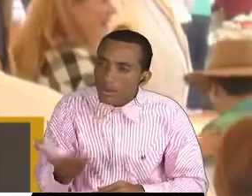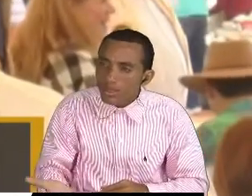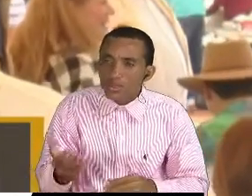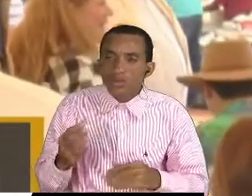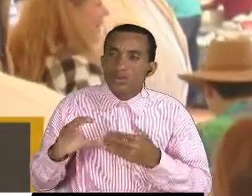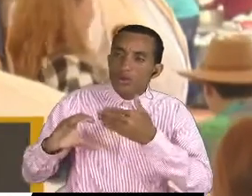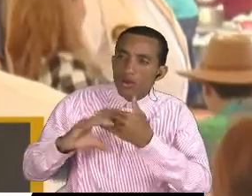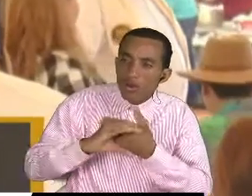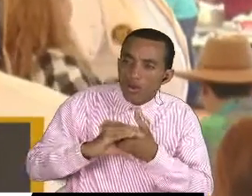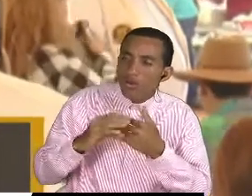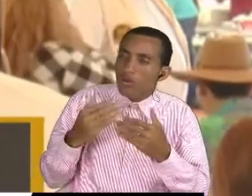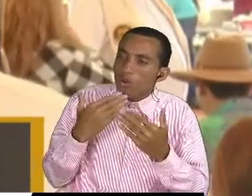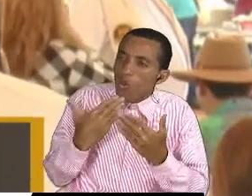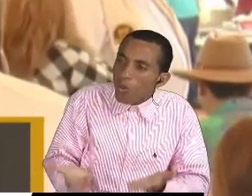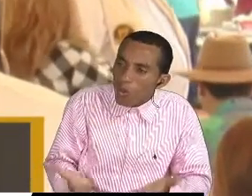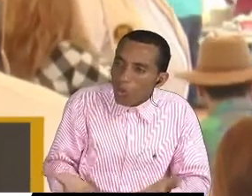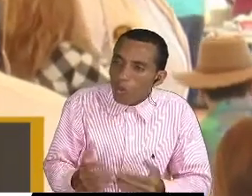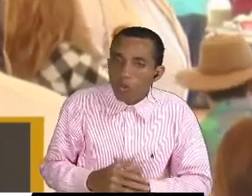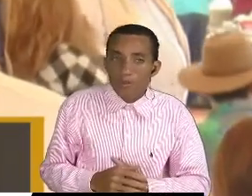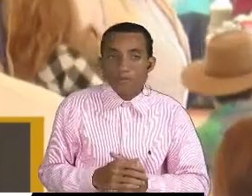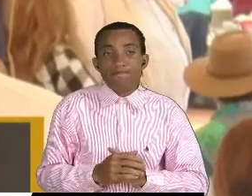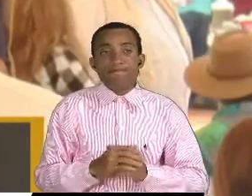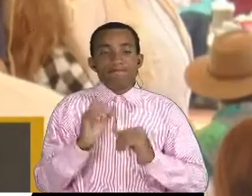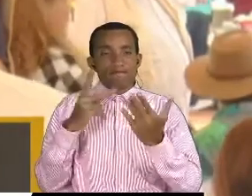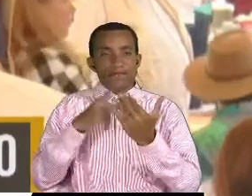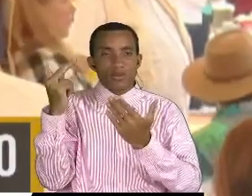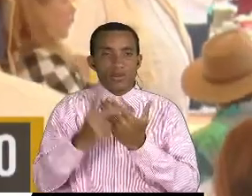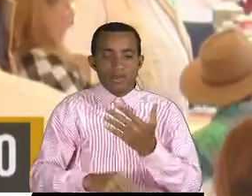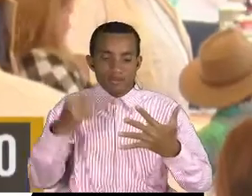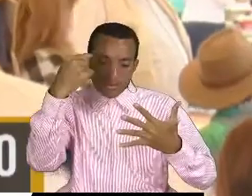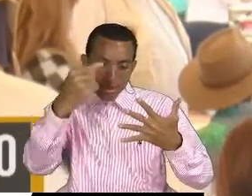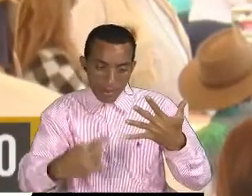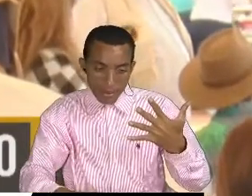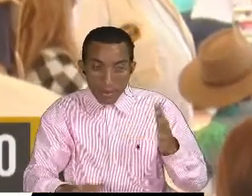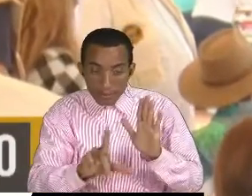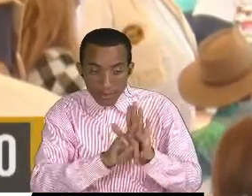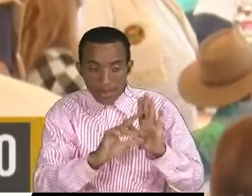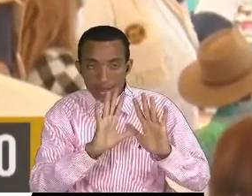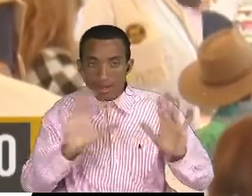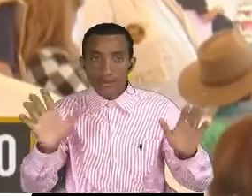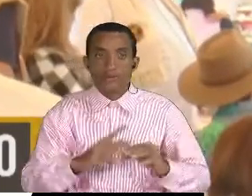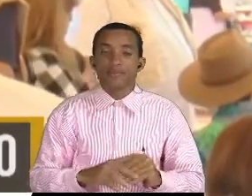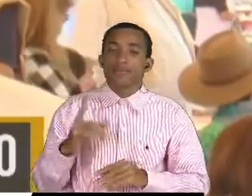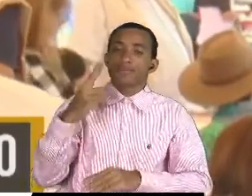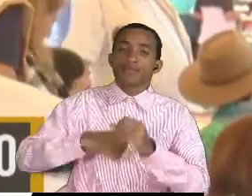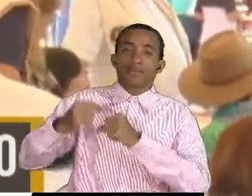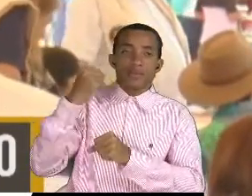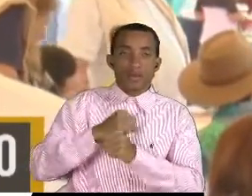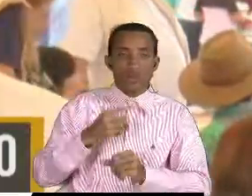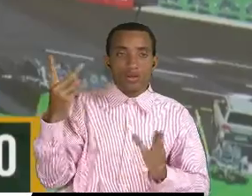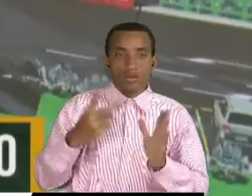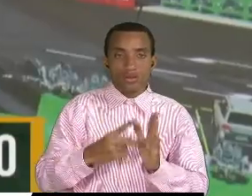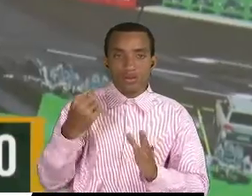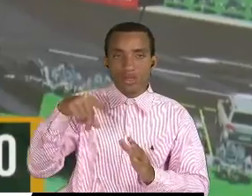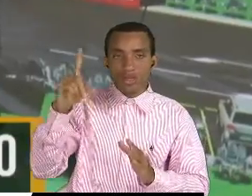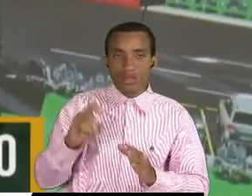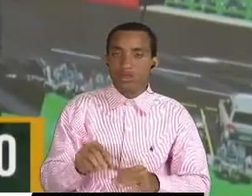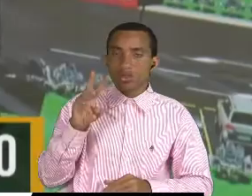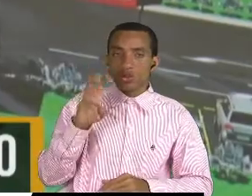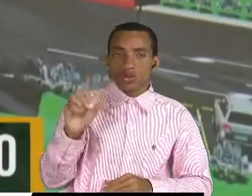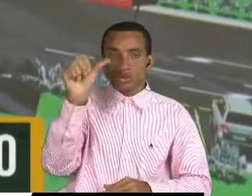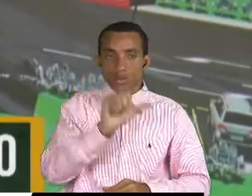las necesidades, todos los requisitos que este tipo de proyectos requiere. Y ya para el año 2016, el 8 de agosto exactamente, cuando el